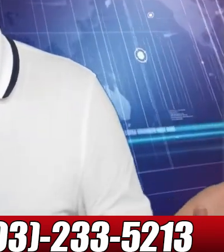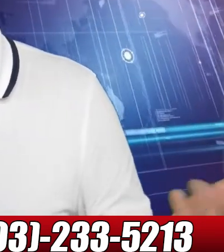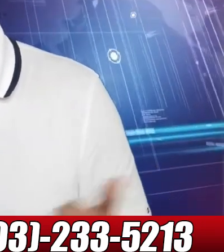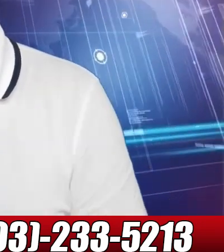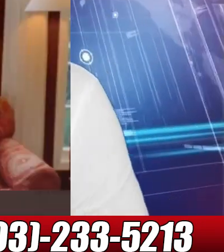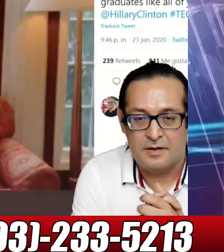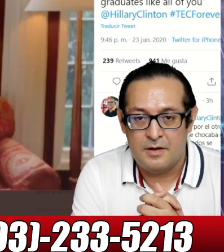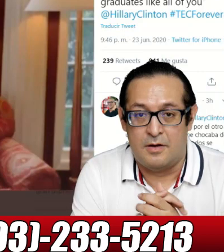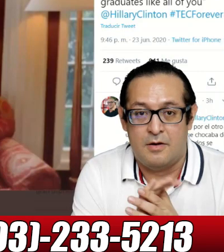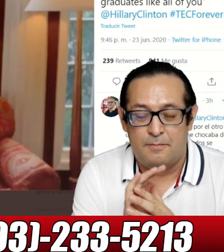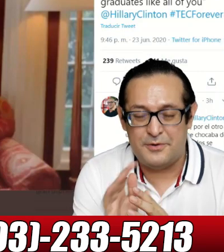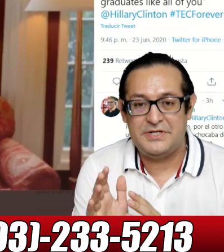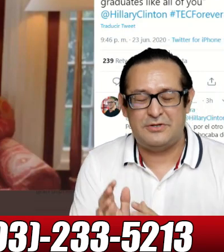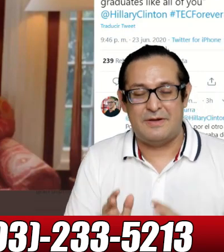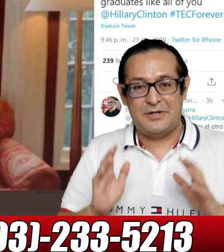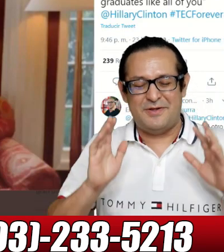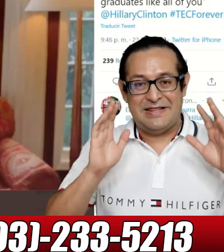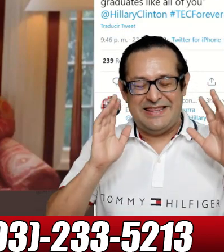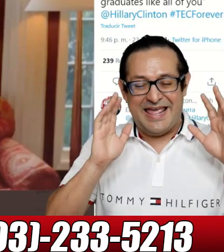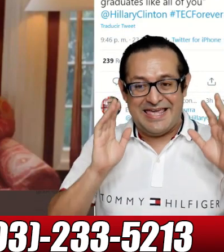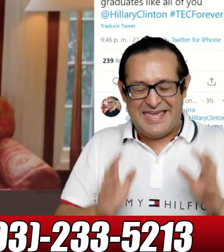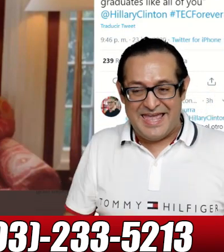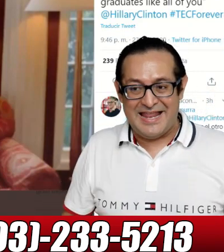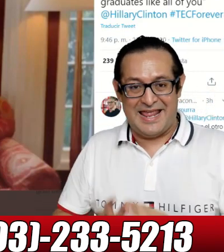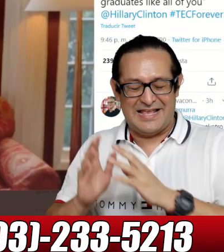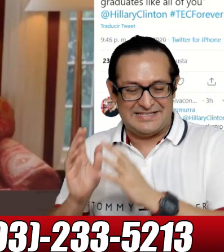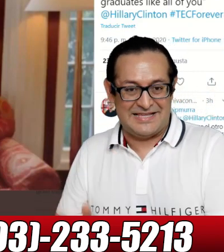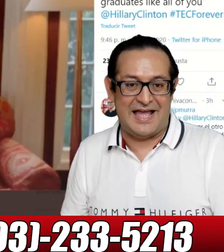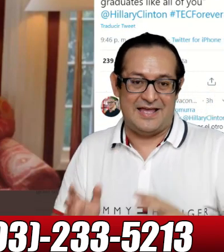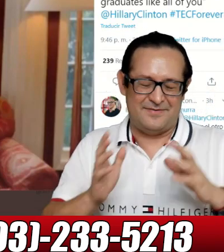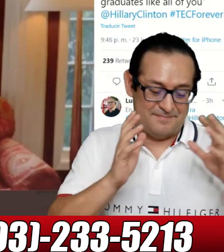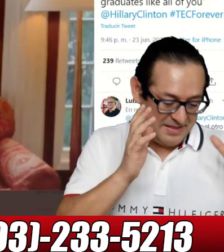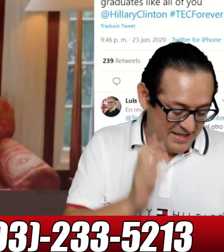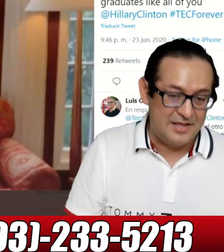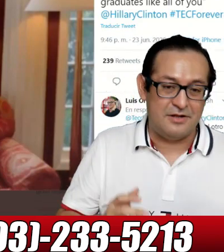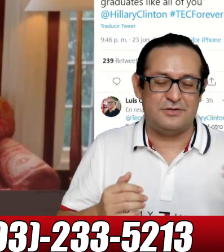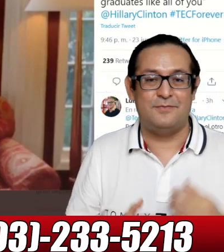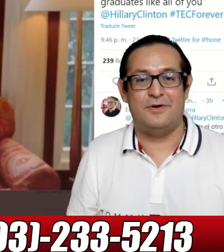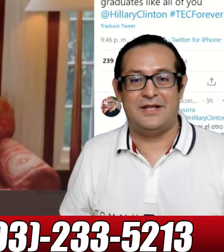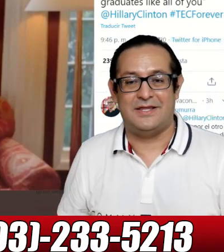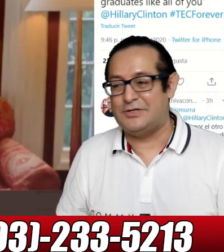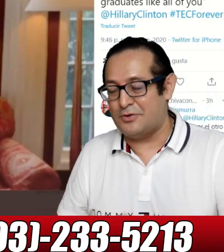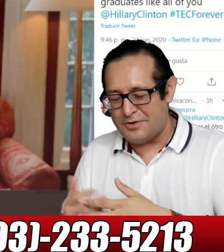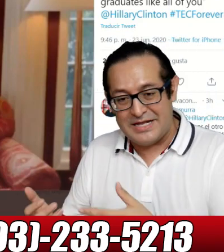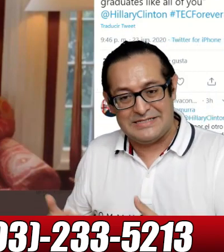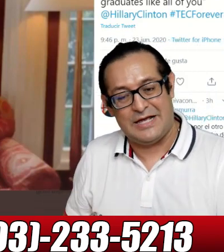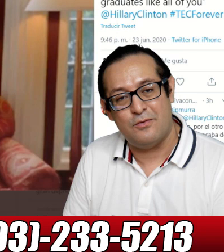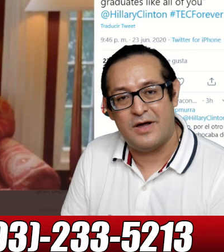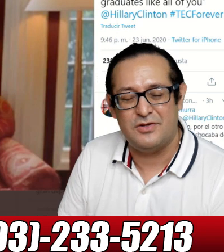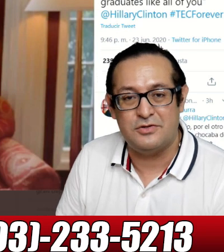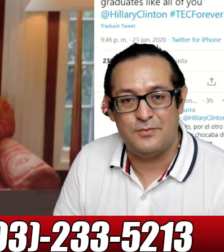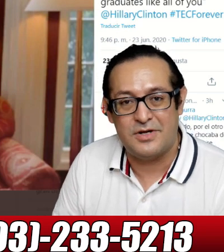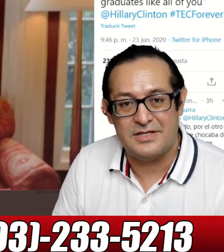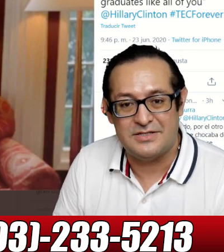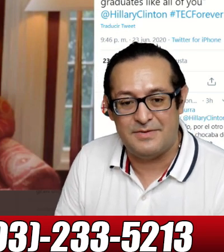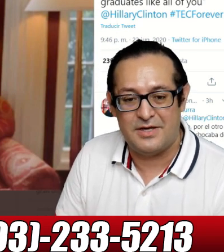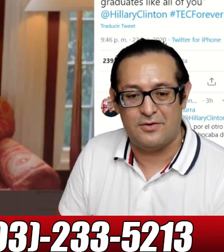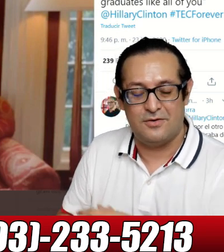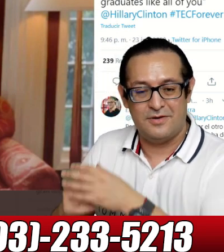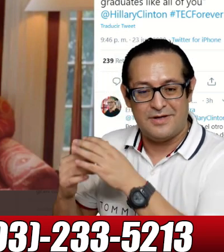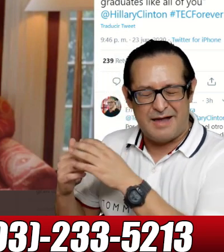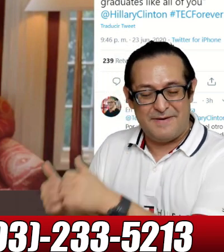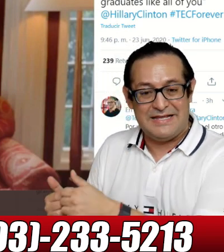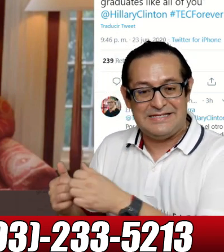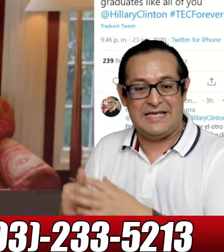no? Por cierto, hablando de quién está metiendo los demócratas o con quién están jugando los demócratas en